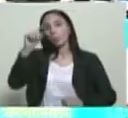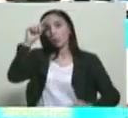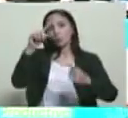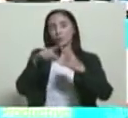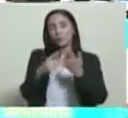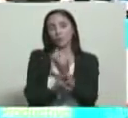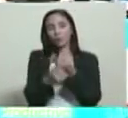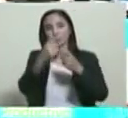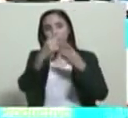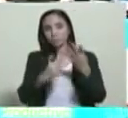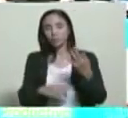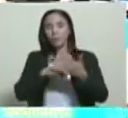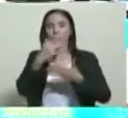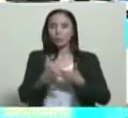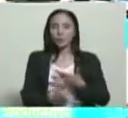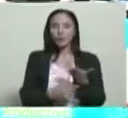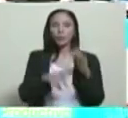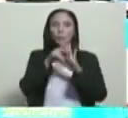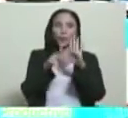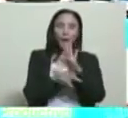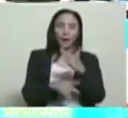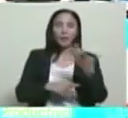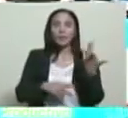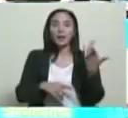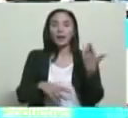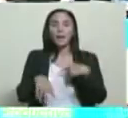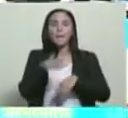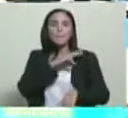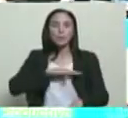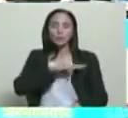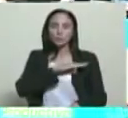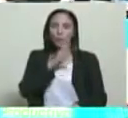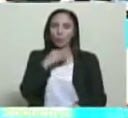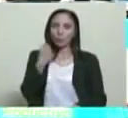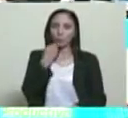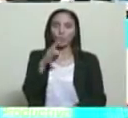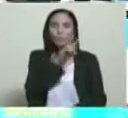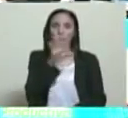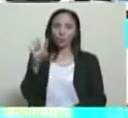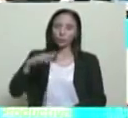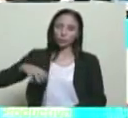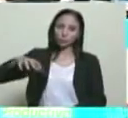ejecución de diversos proyectos de la gran misión Chamba Juvenil en los 24 estados del país.